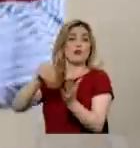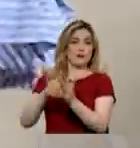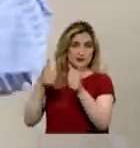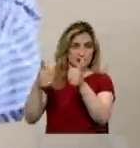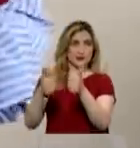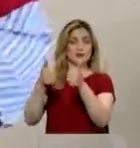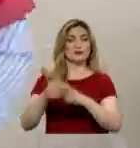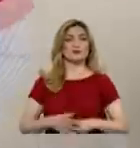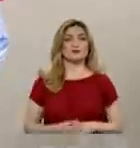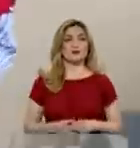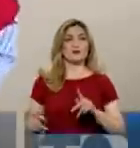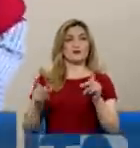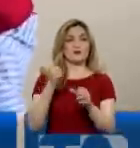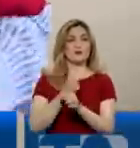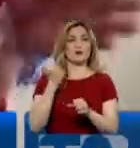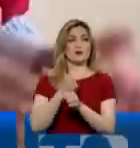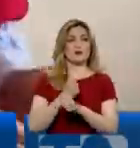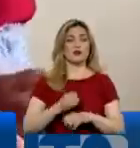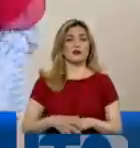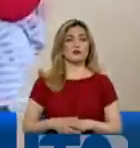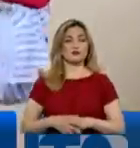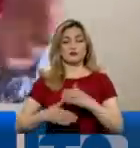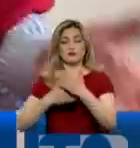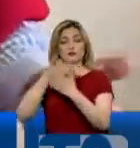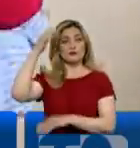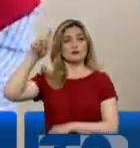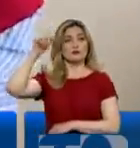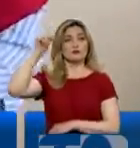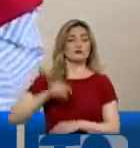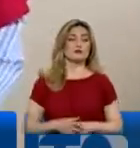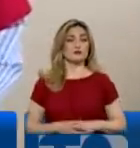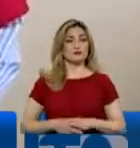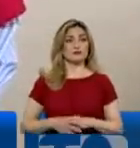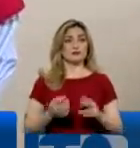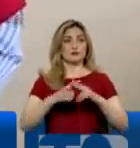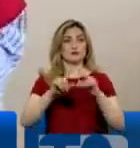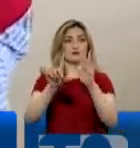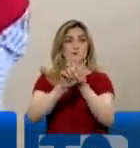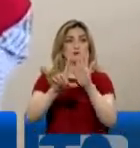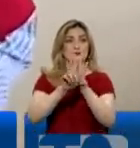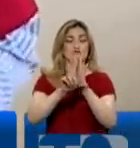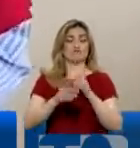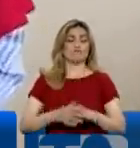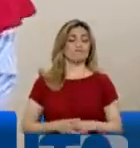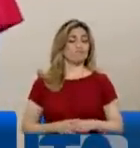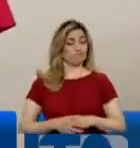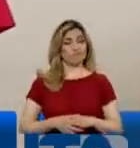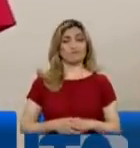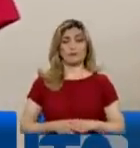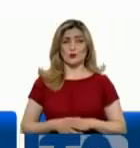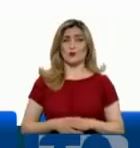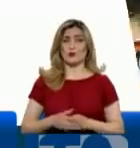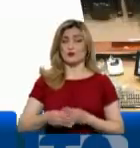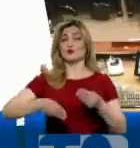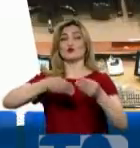como plan de trabajo instrumentos jurídicos legales para que pueda generar